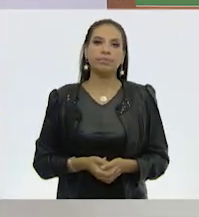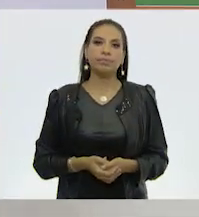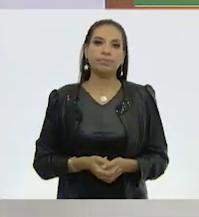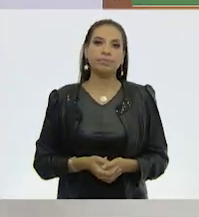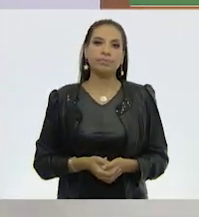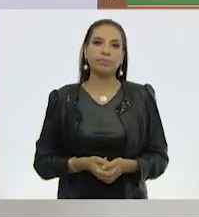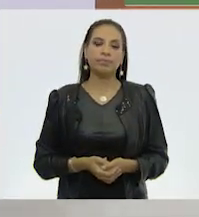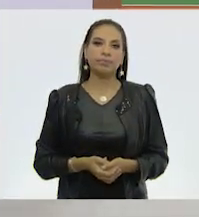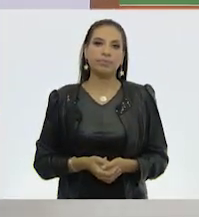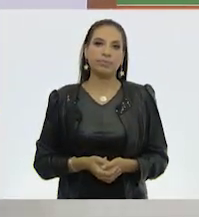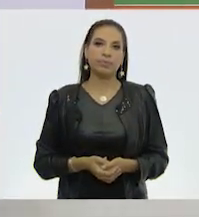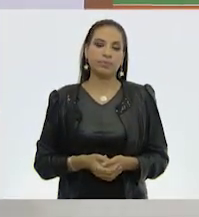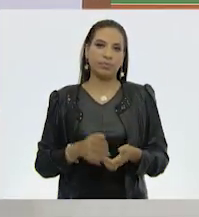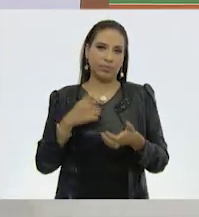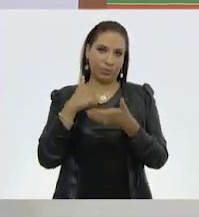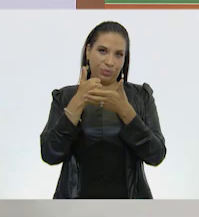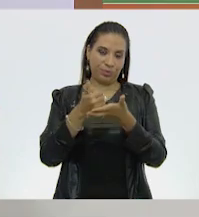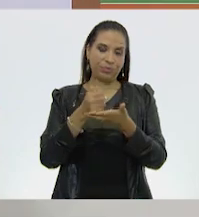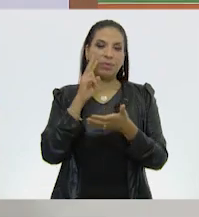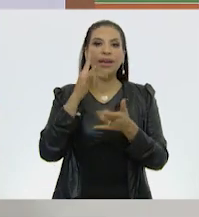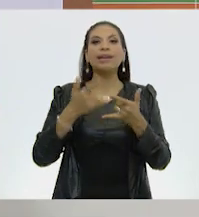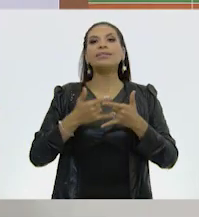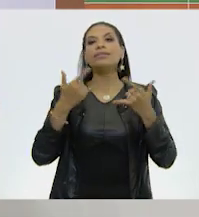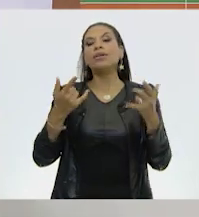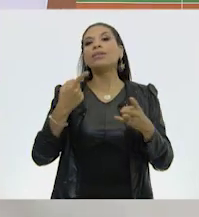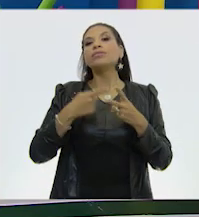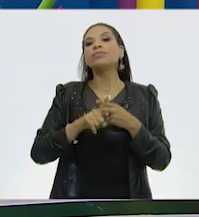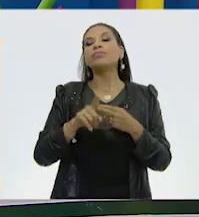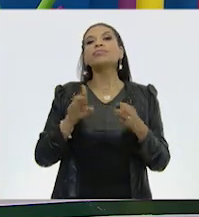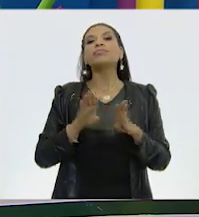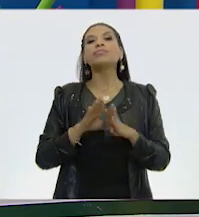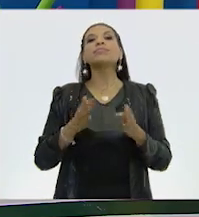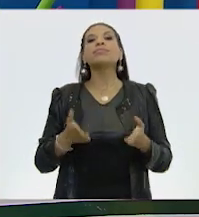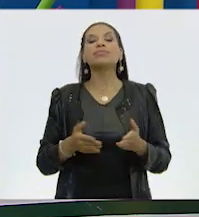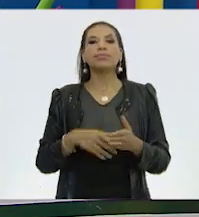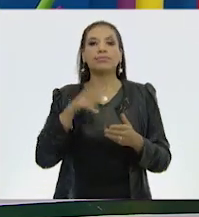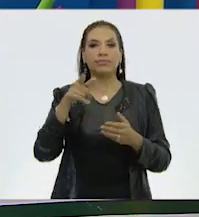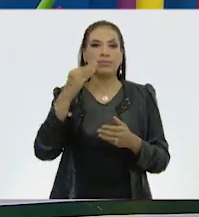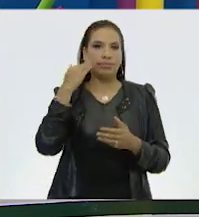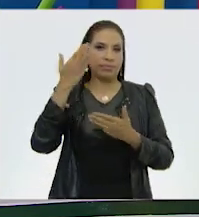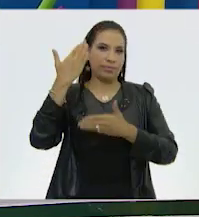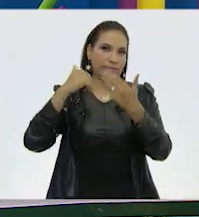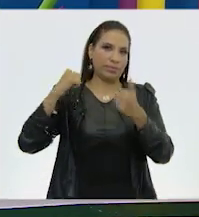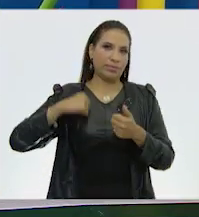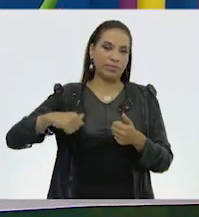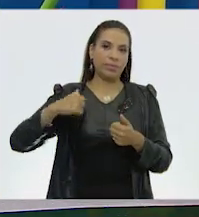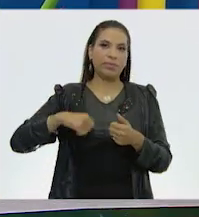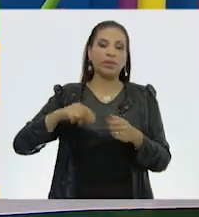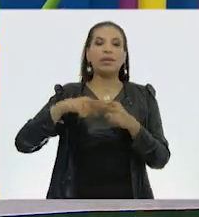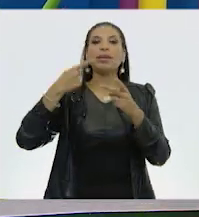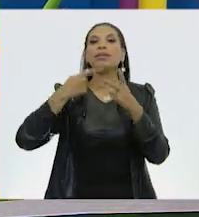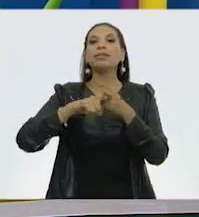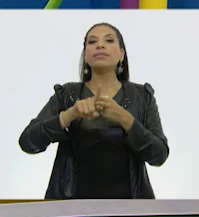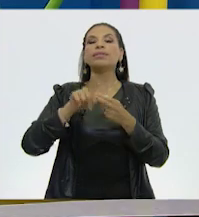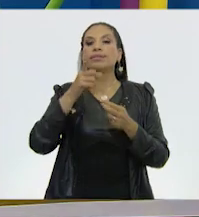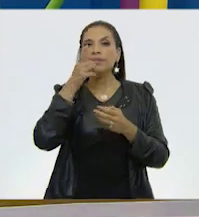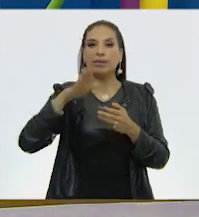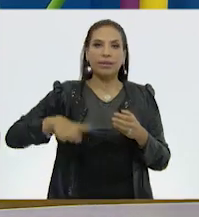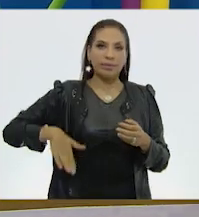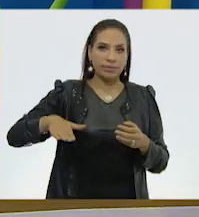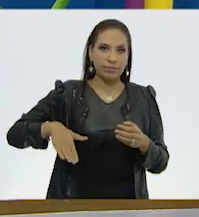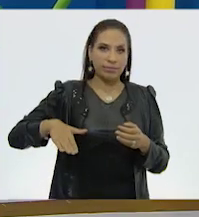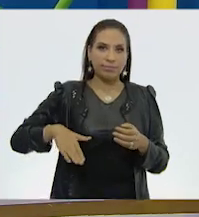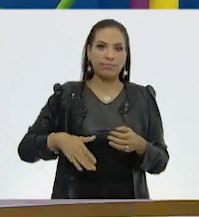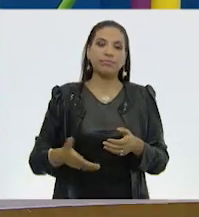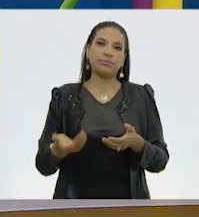Te voy a ayudar, Vero. Gracias, María. Y la historia inicia precisamente en la Edad Antigua con el surgimiento, como ya lo habíamos